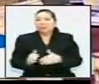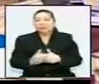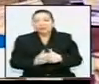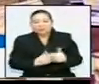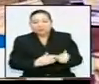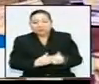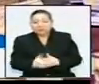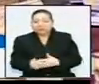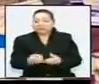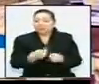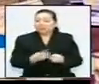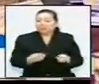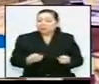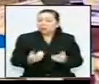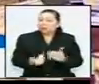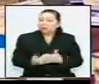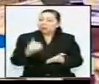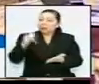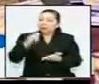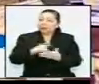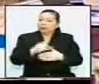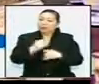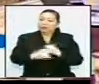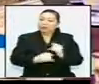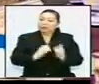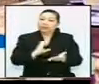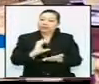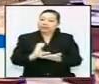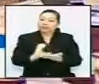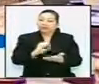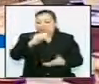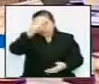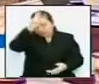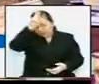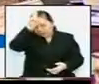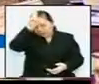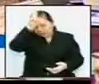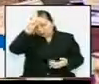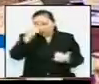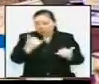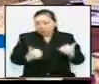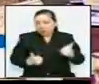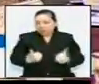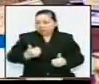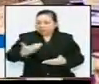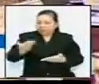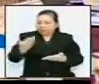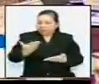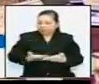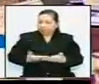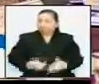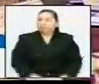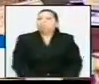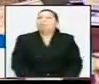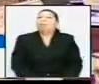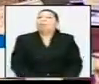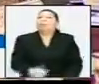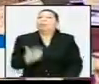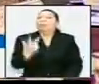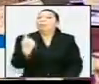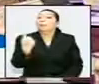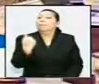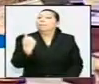construcción, operación y mantenimiento del nuevo aeropuerto internacional de Chinchero en Cusco. la cual fue suscrita dentro de los